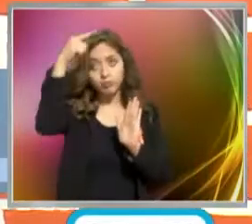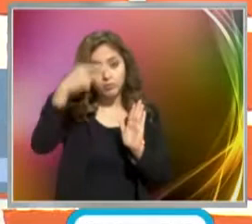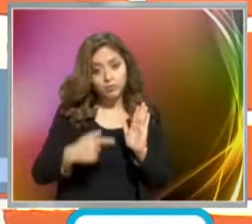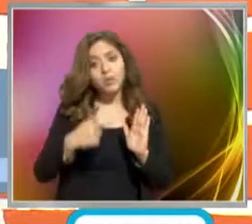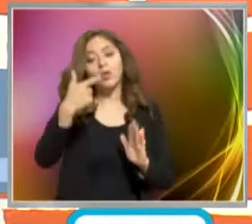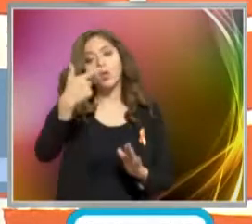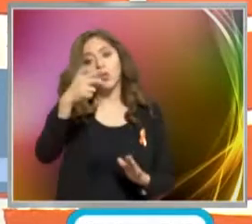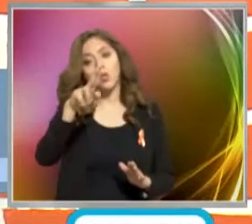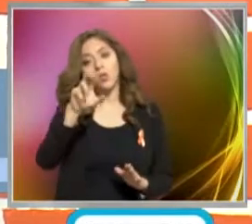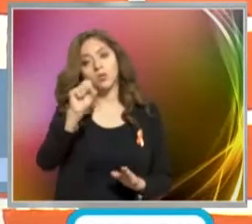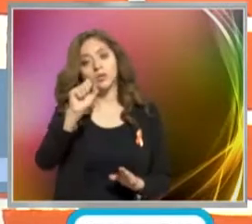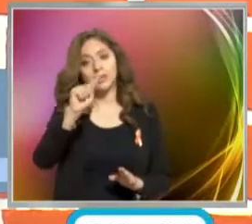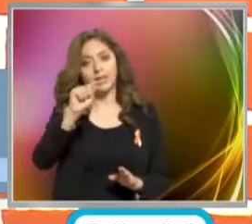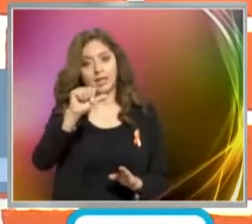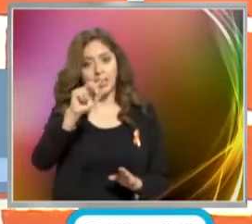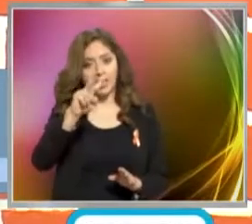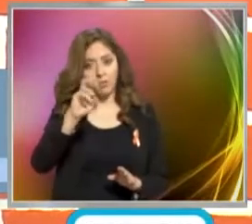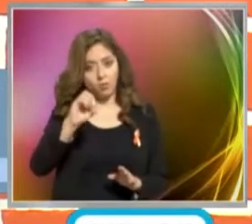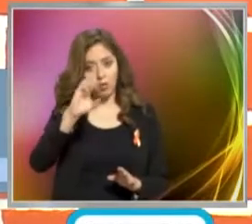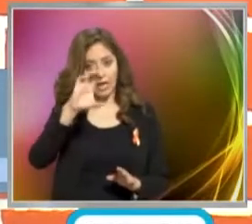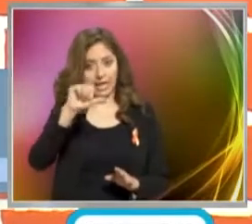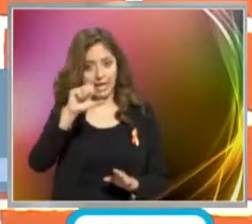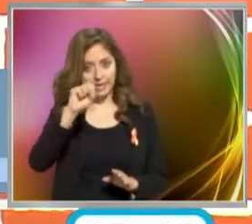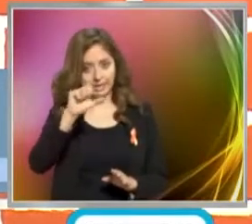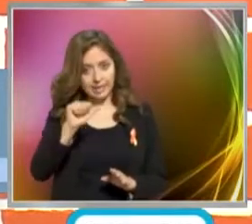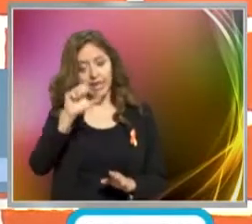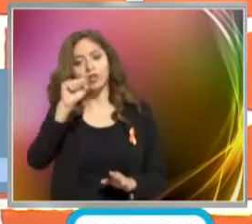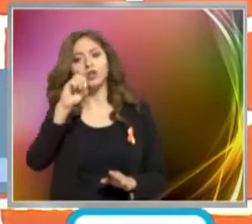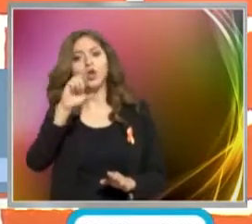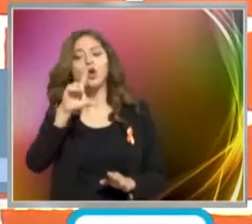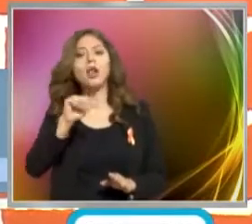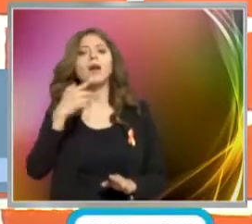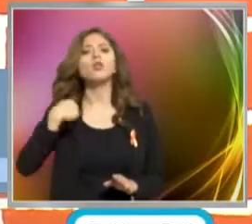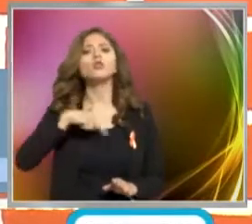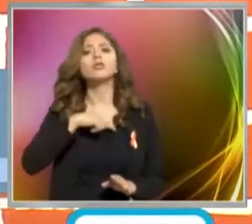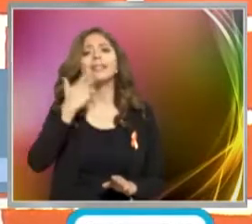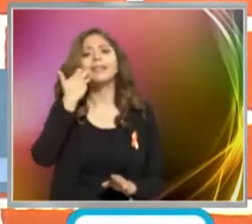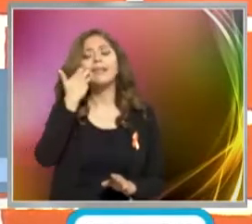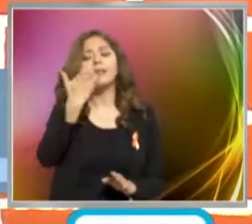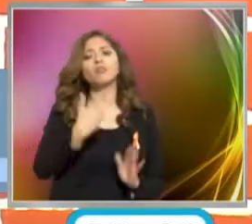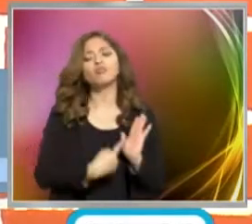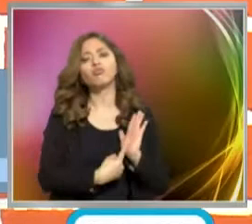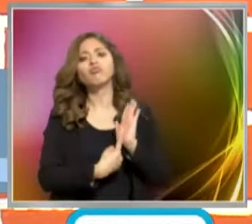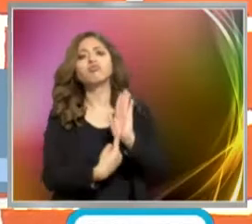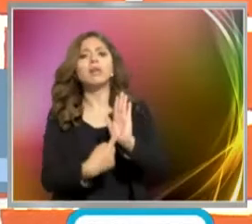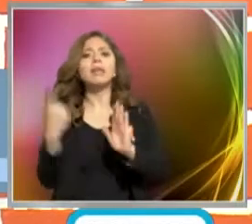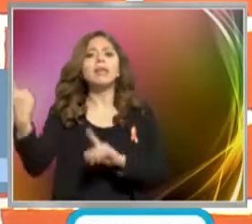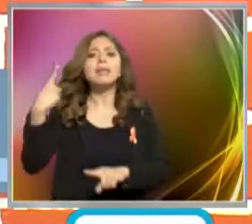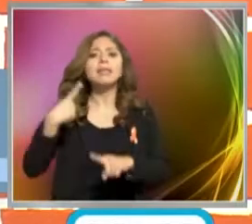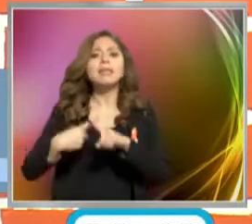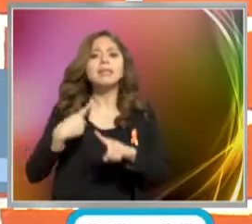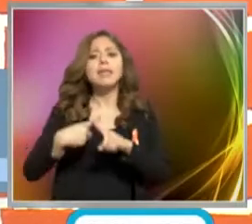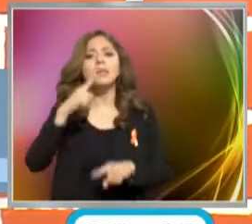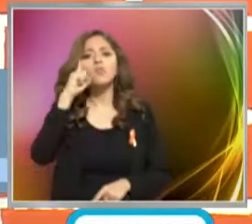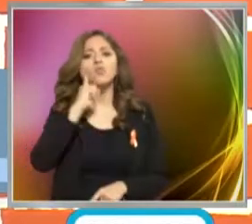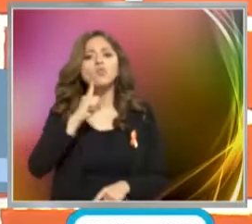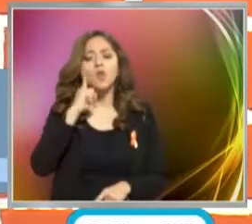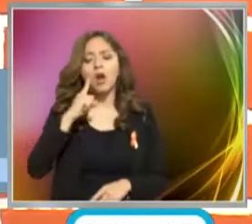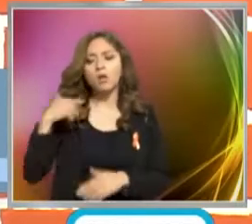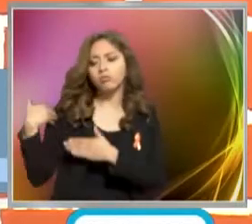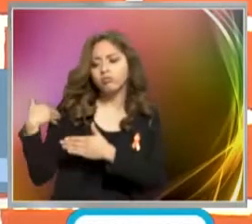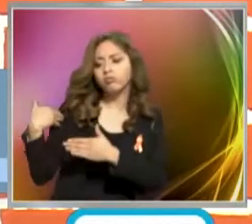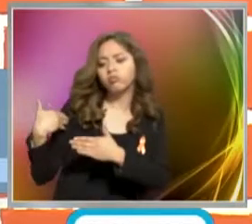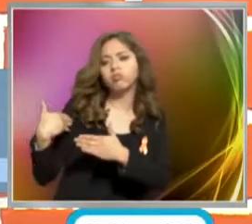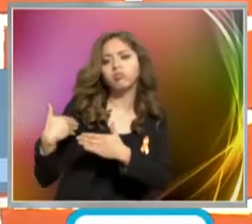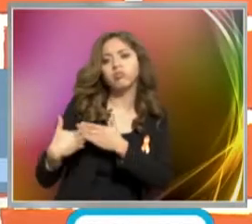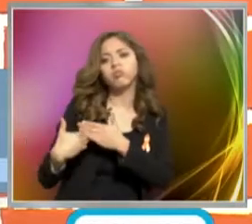Gustavo Casasola. Sí. Entonces queremos mostrar quiénes son las mujeres que han dado vida o que han marcado la historia en